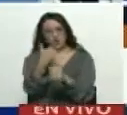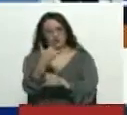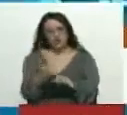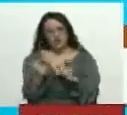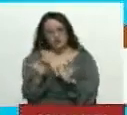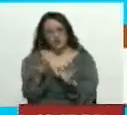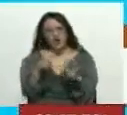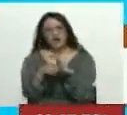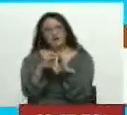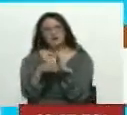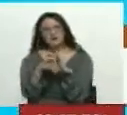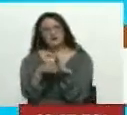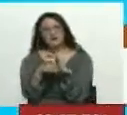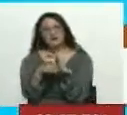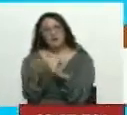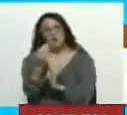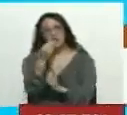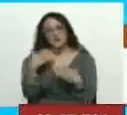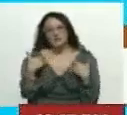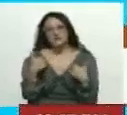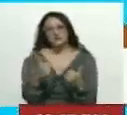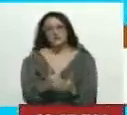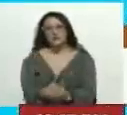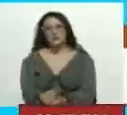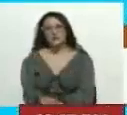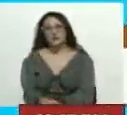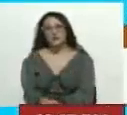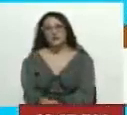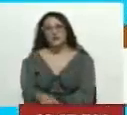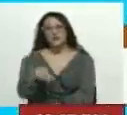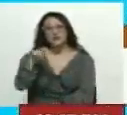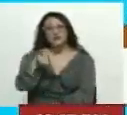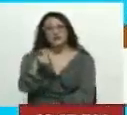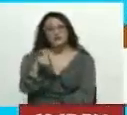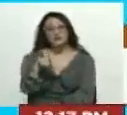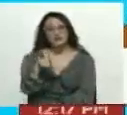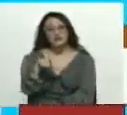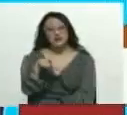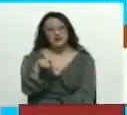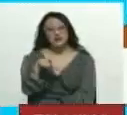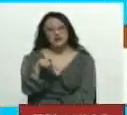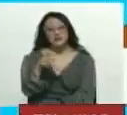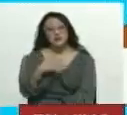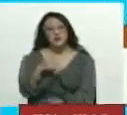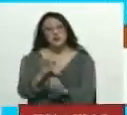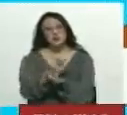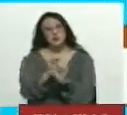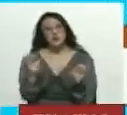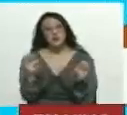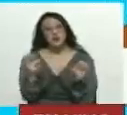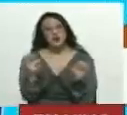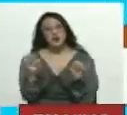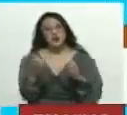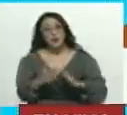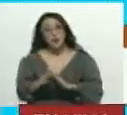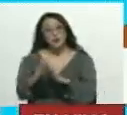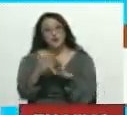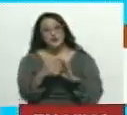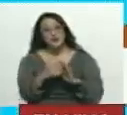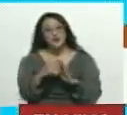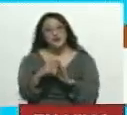el acceso a la comida saludable de la necesidad de poder educar a nuestras comunidades fuera